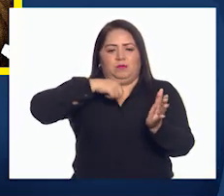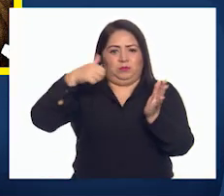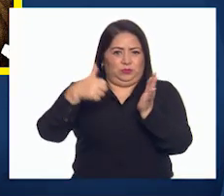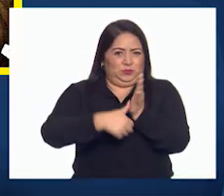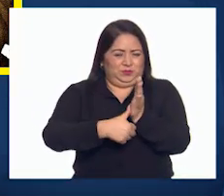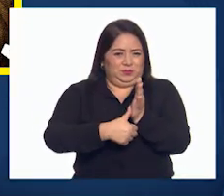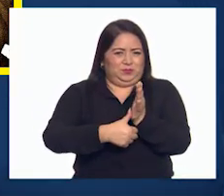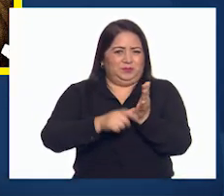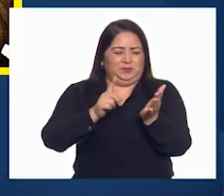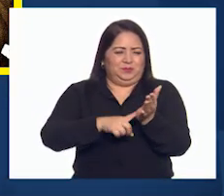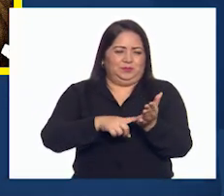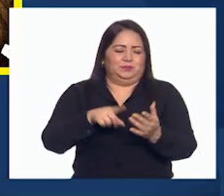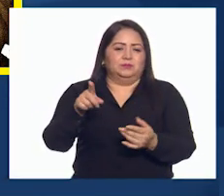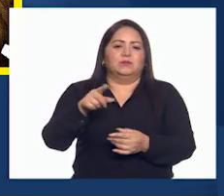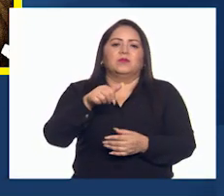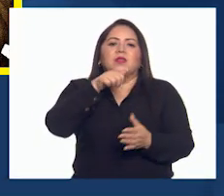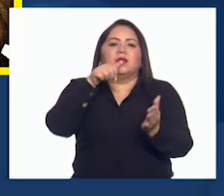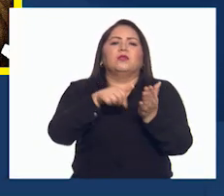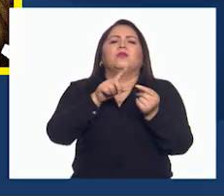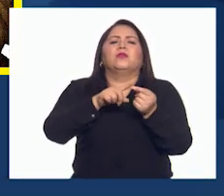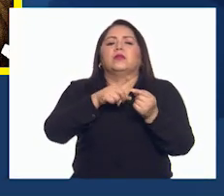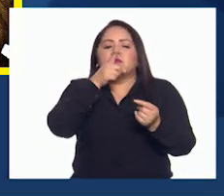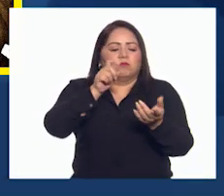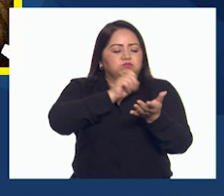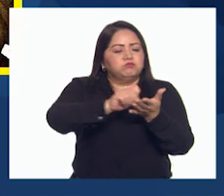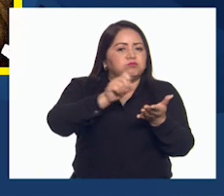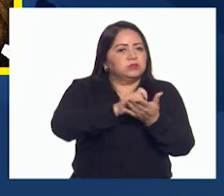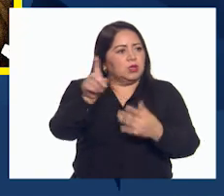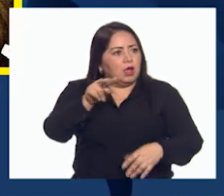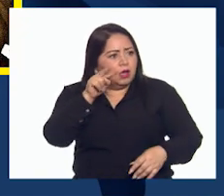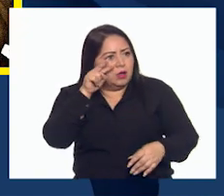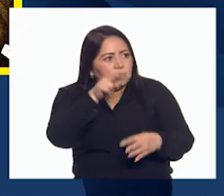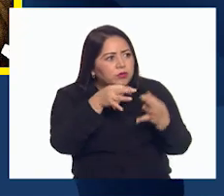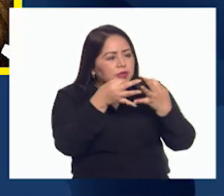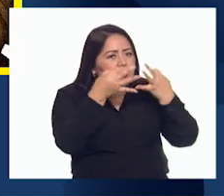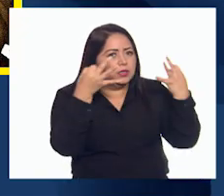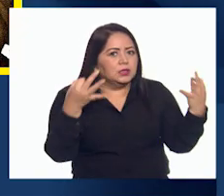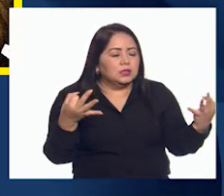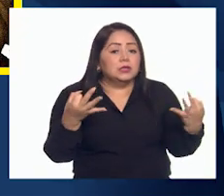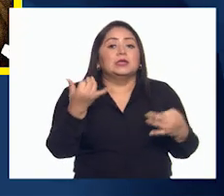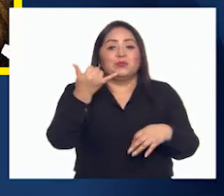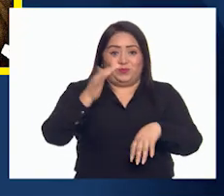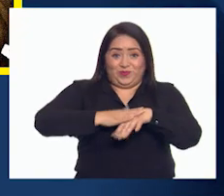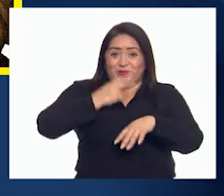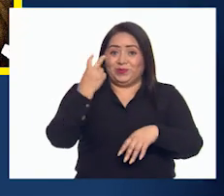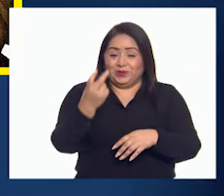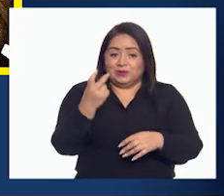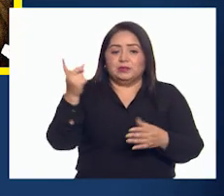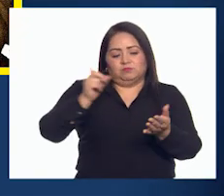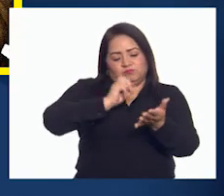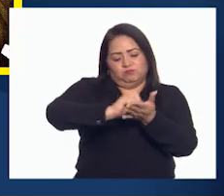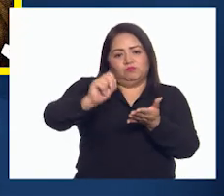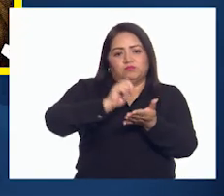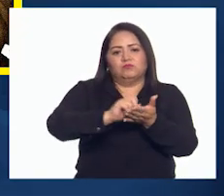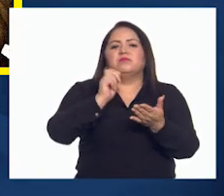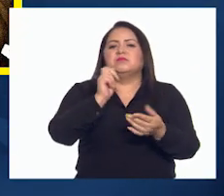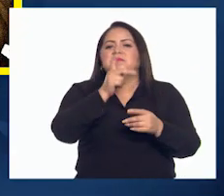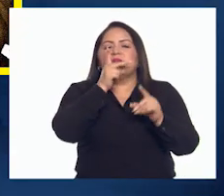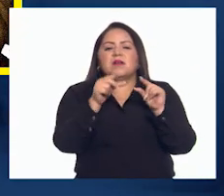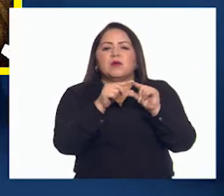los Medici, cartas donde describió lo que vio en estas tierras y por ello escribió el